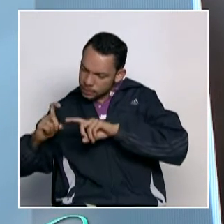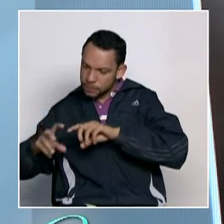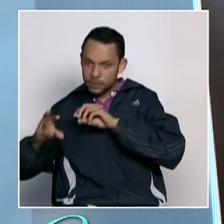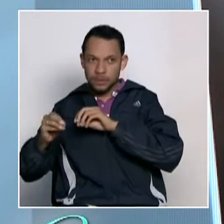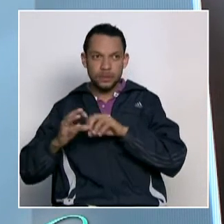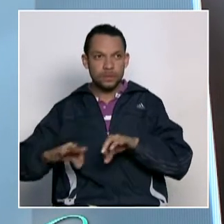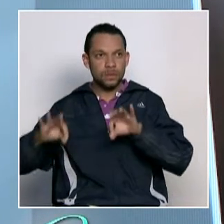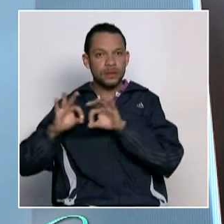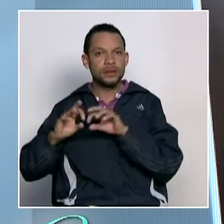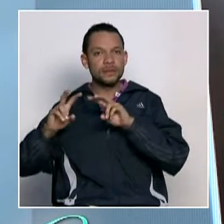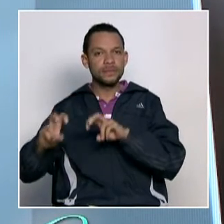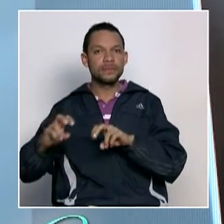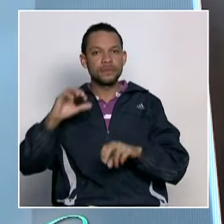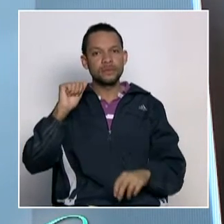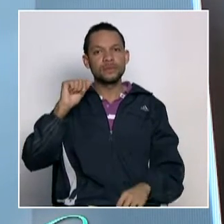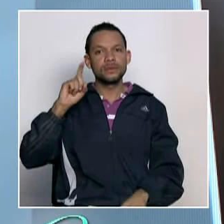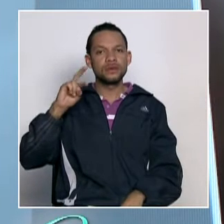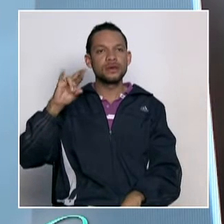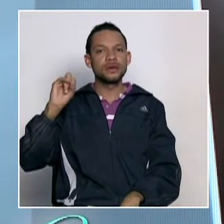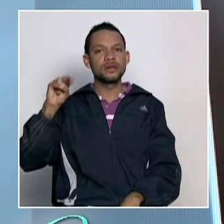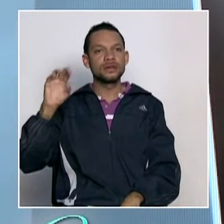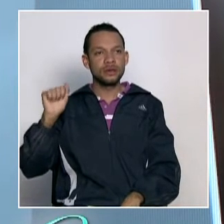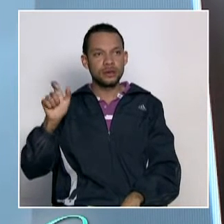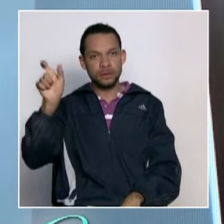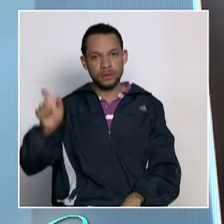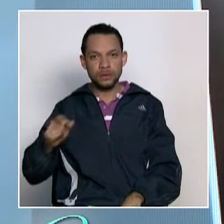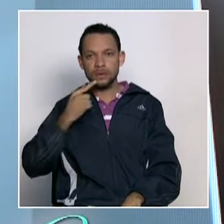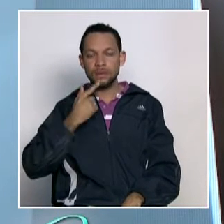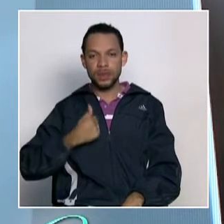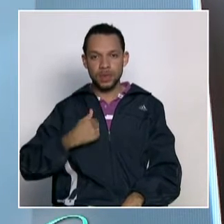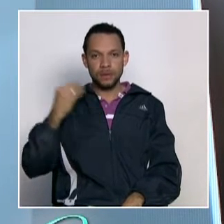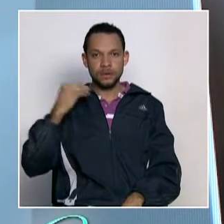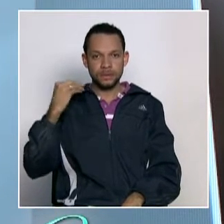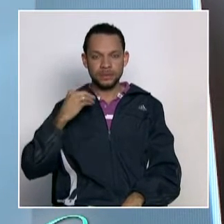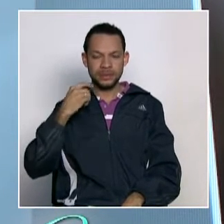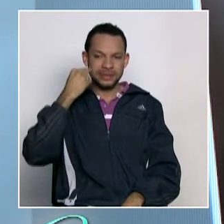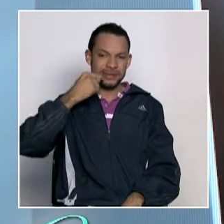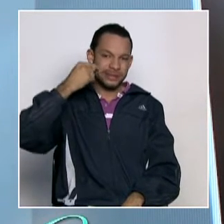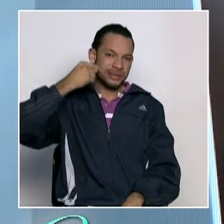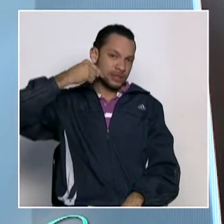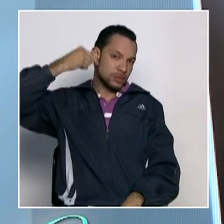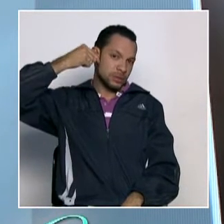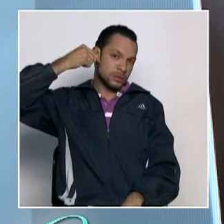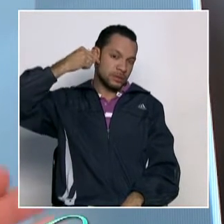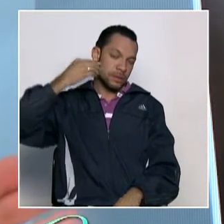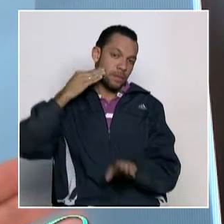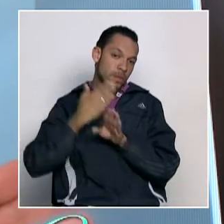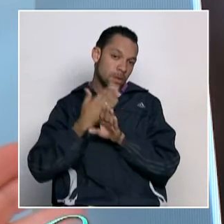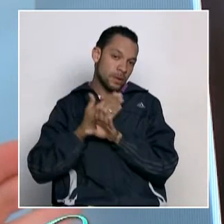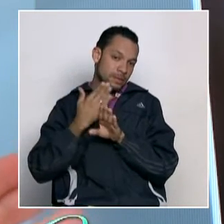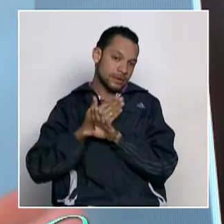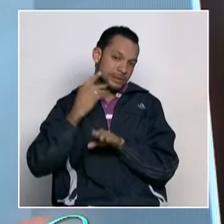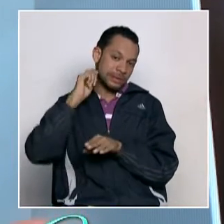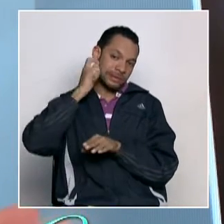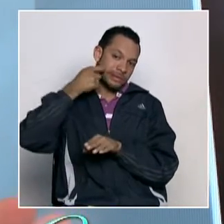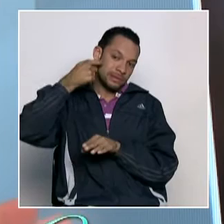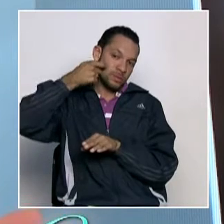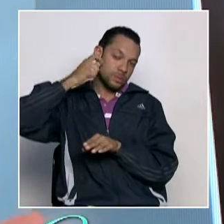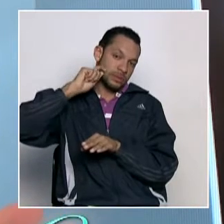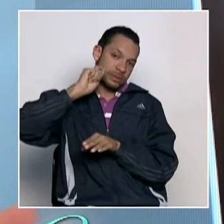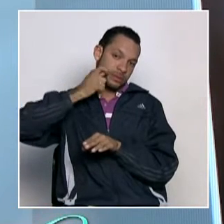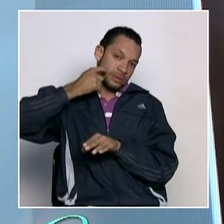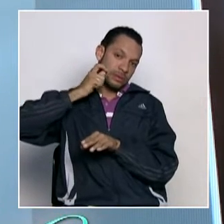en este caso, la doctora Adriana nos puede ayudar, miren esas cordales como están en esa, están